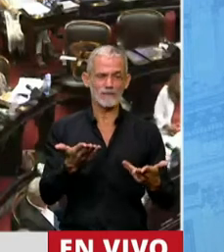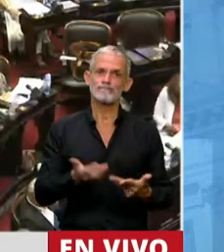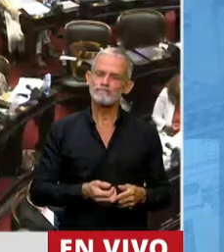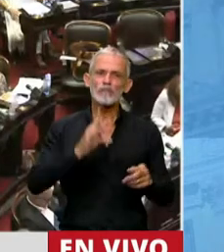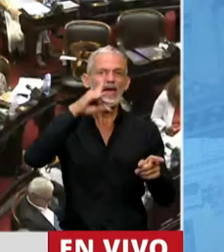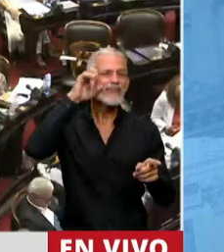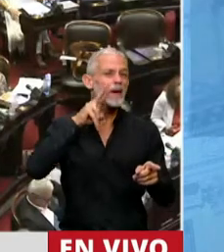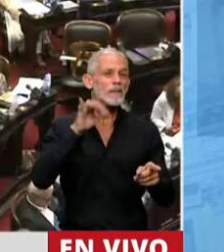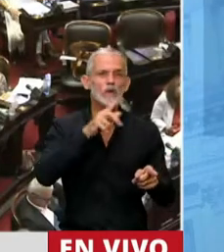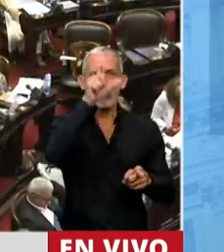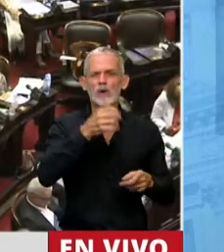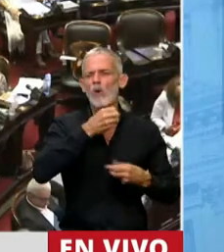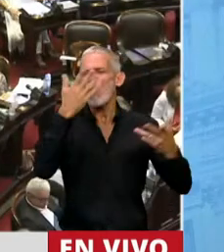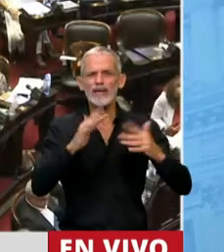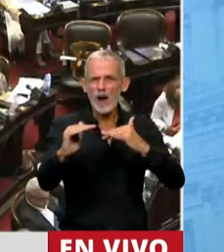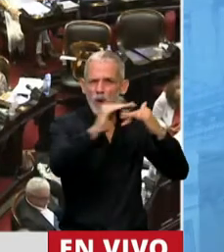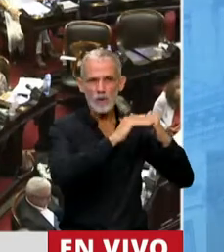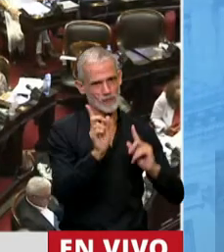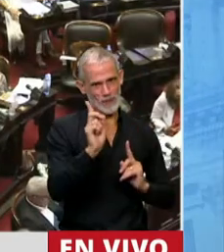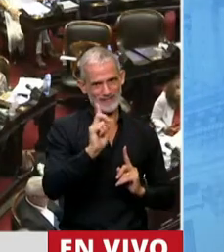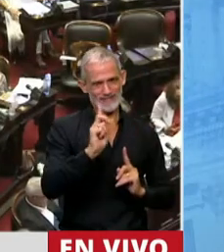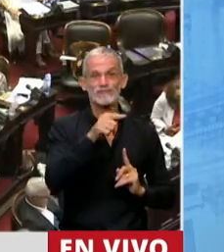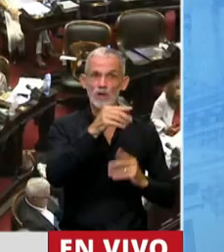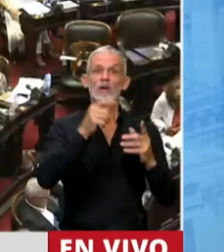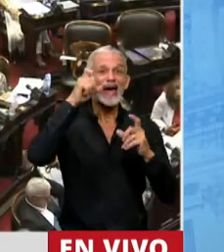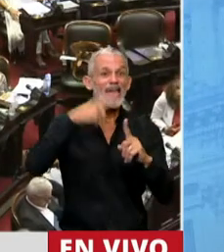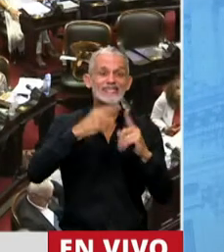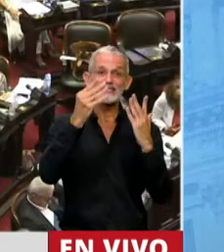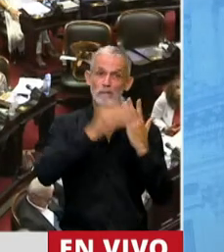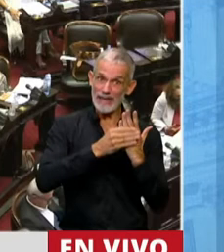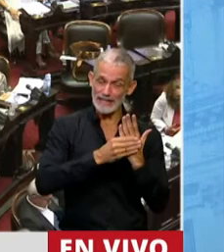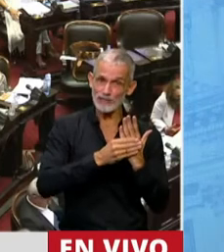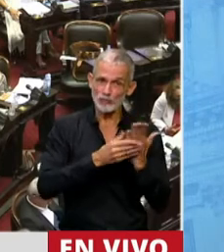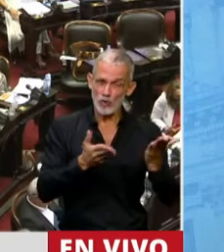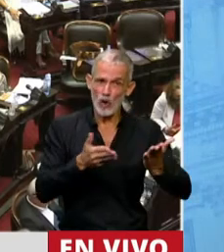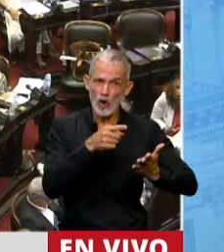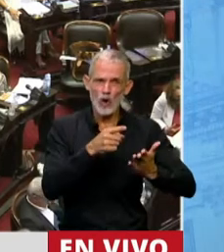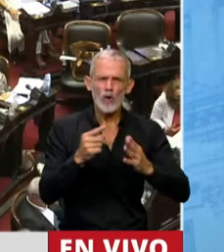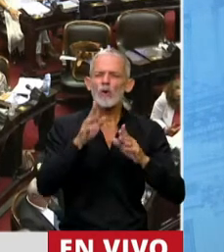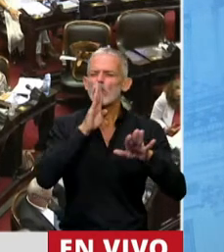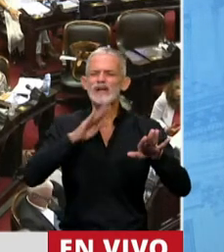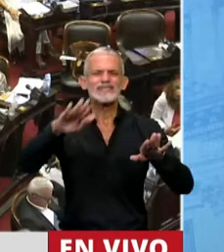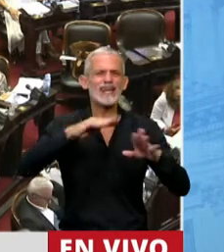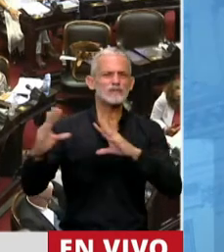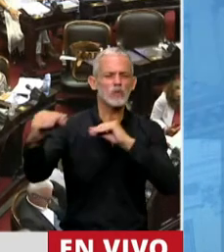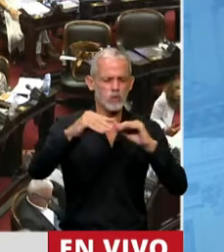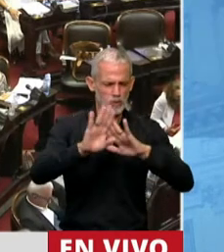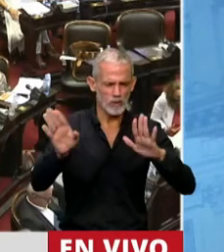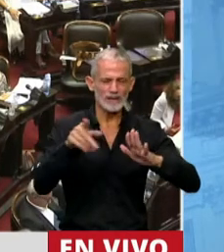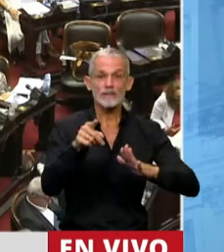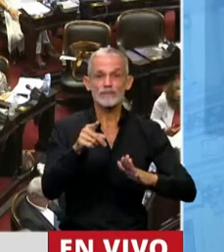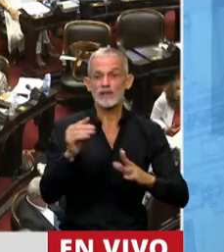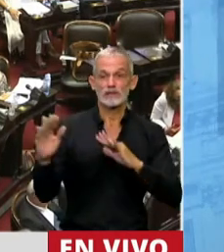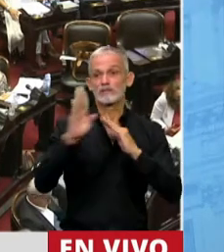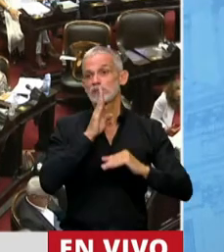no es una persona cualquiera. Fue ministro de Kirchner. Silencio, por favor. Durante 30... Está haciendo uso de la palabra, diputada.